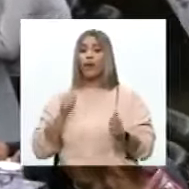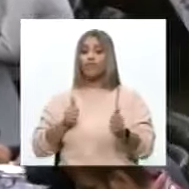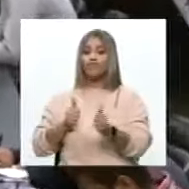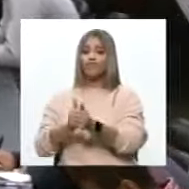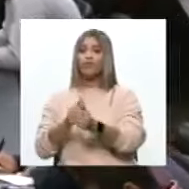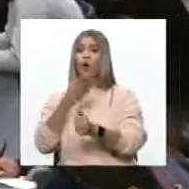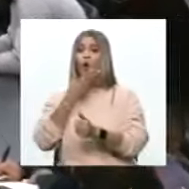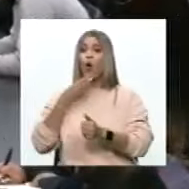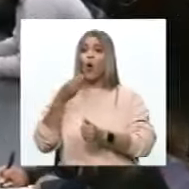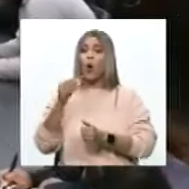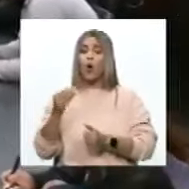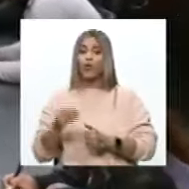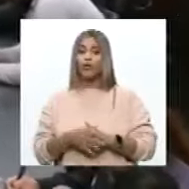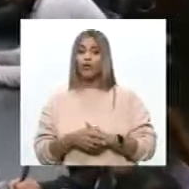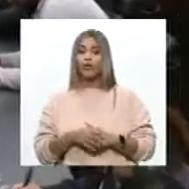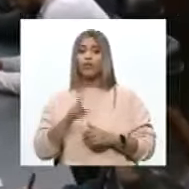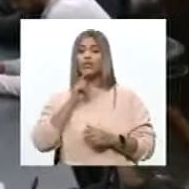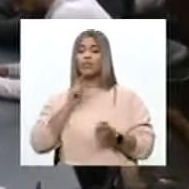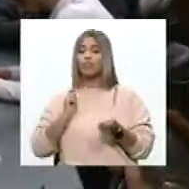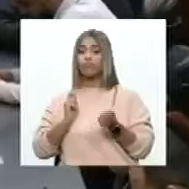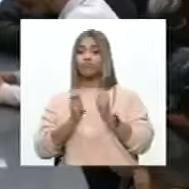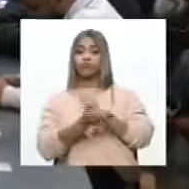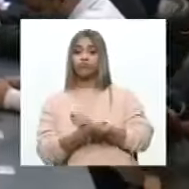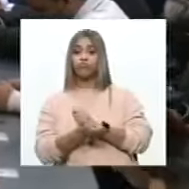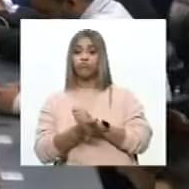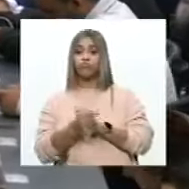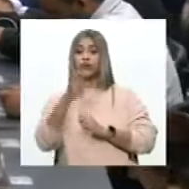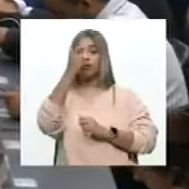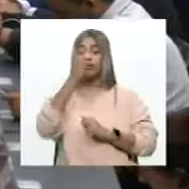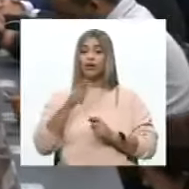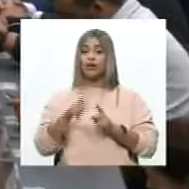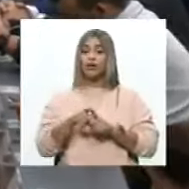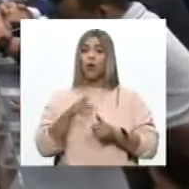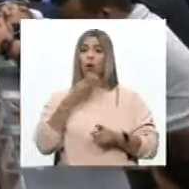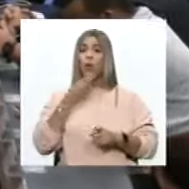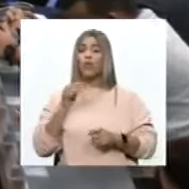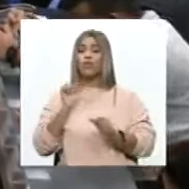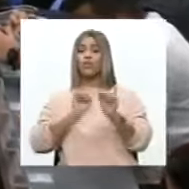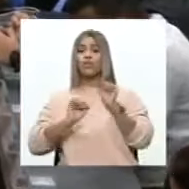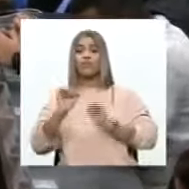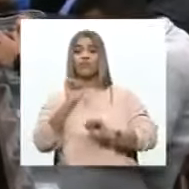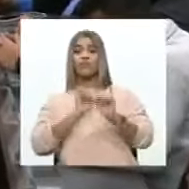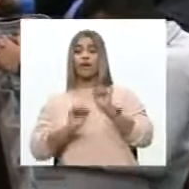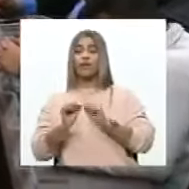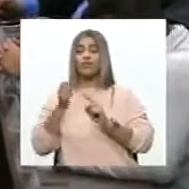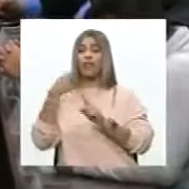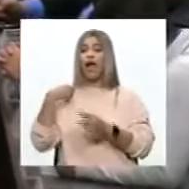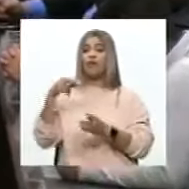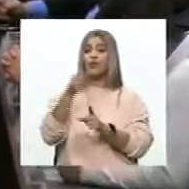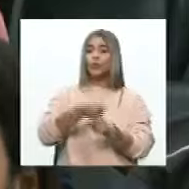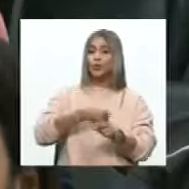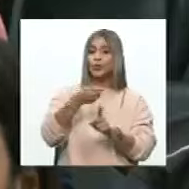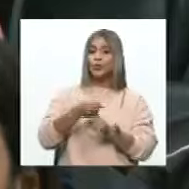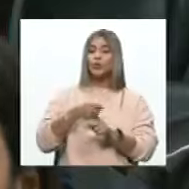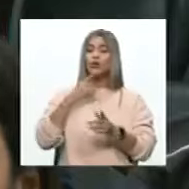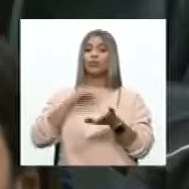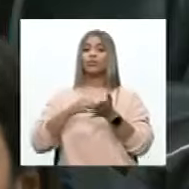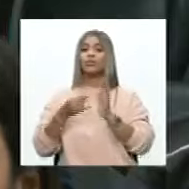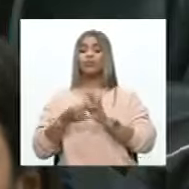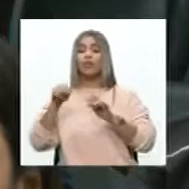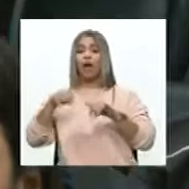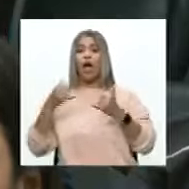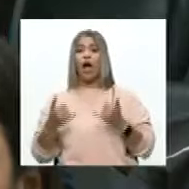juventud y quien se convirtió en un símbolo para la juventud de la defensa, de la constancia, de lo que es ser